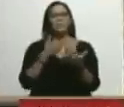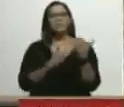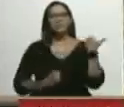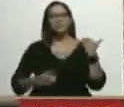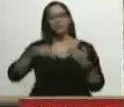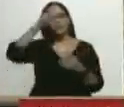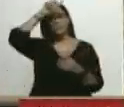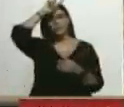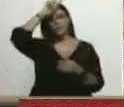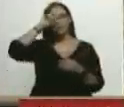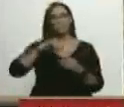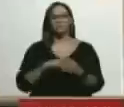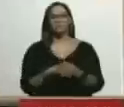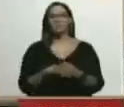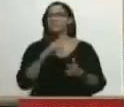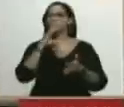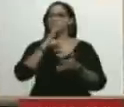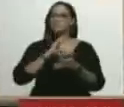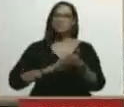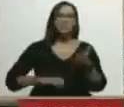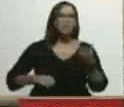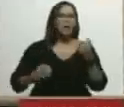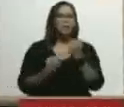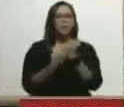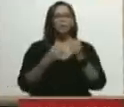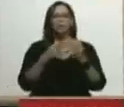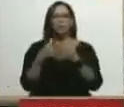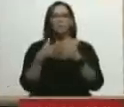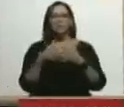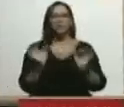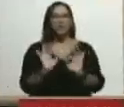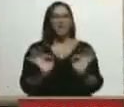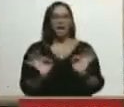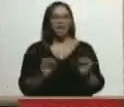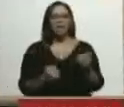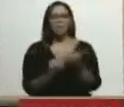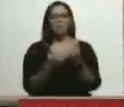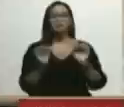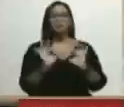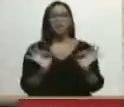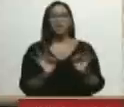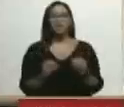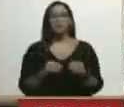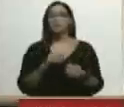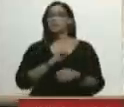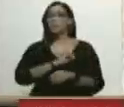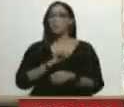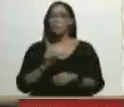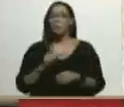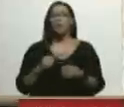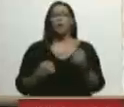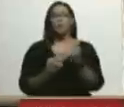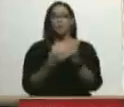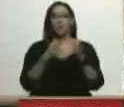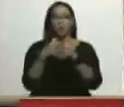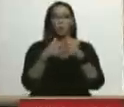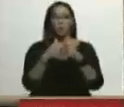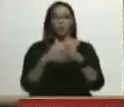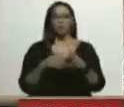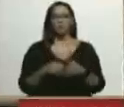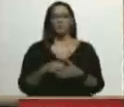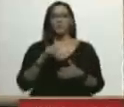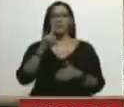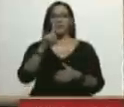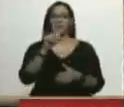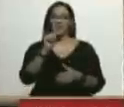sin apoyo de empresarios sin apoyo de nadie sin apoyo a los Estados Unidos lazo trae el apoyo de los